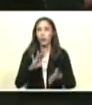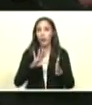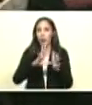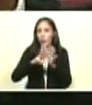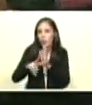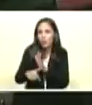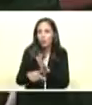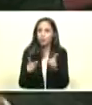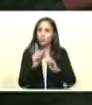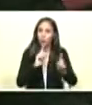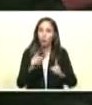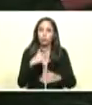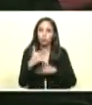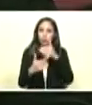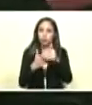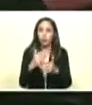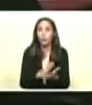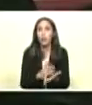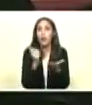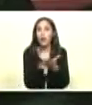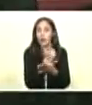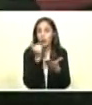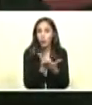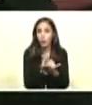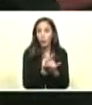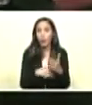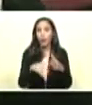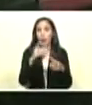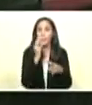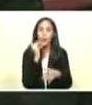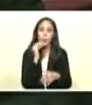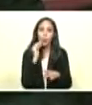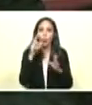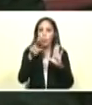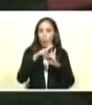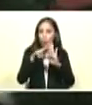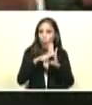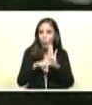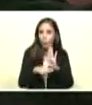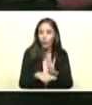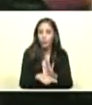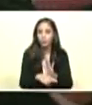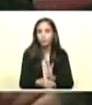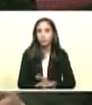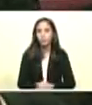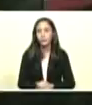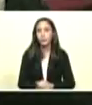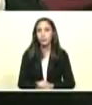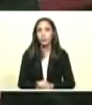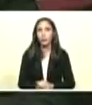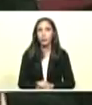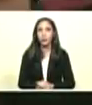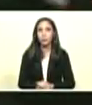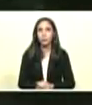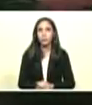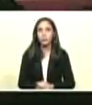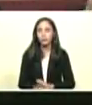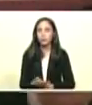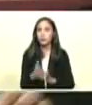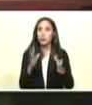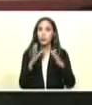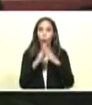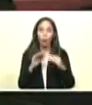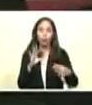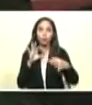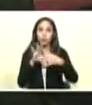reúne una cantidad de requisitos muy importantes, todos concatenados con las más exigentes